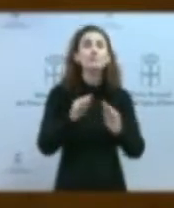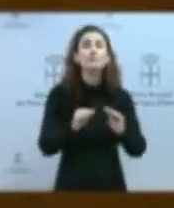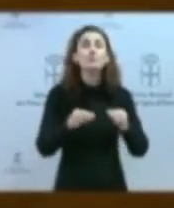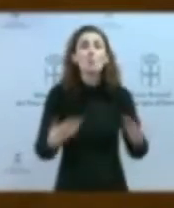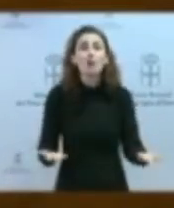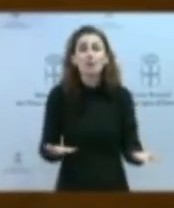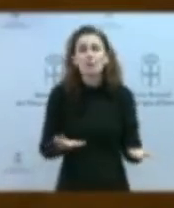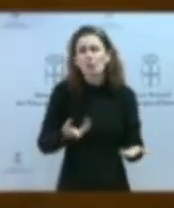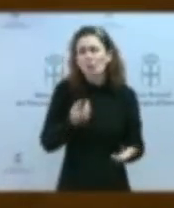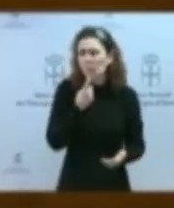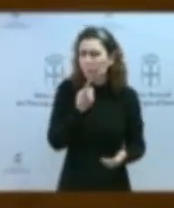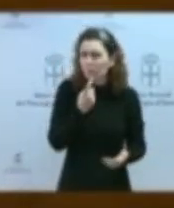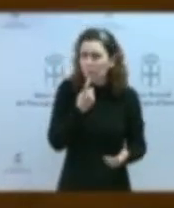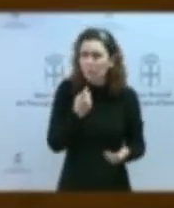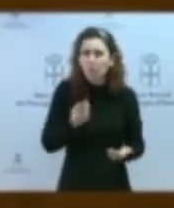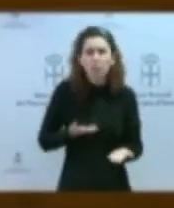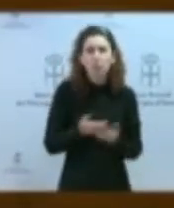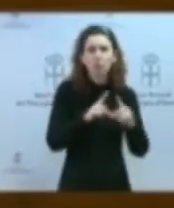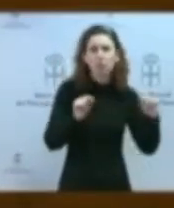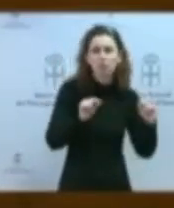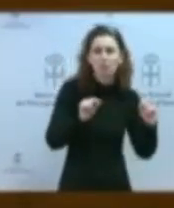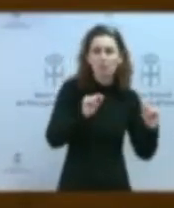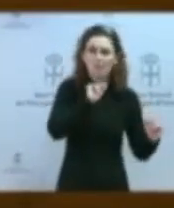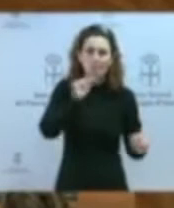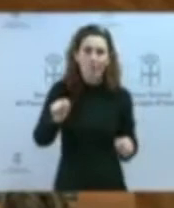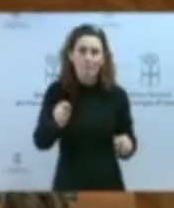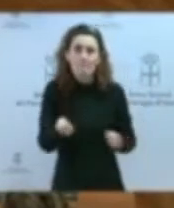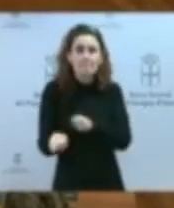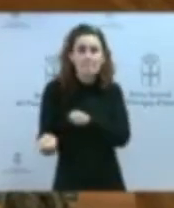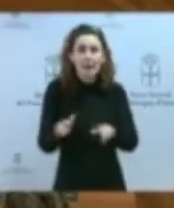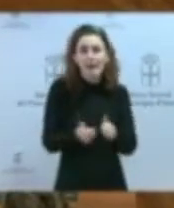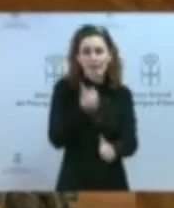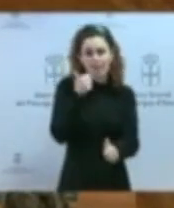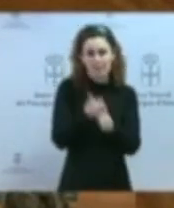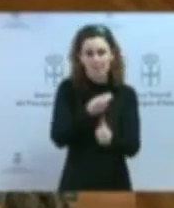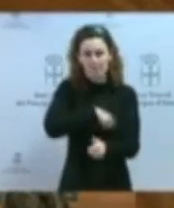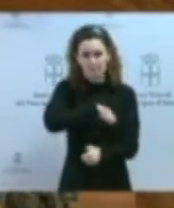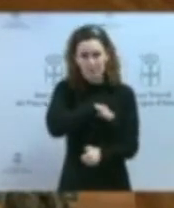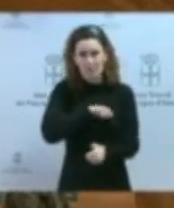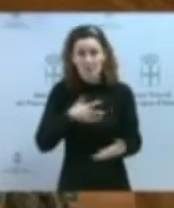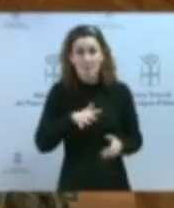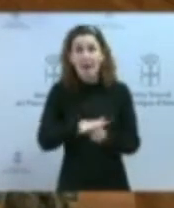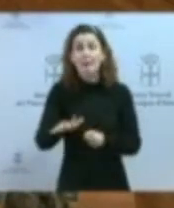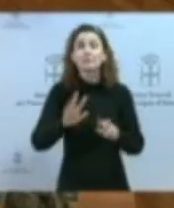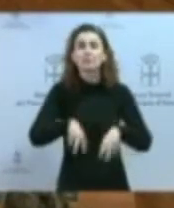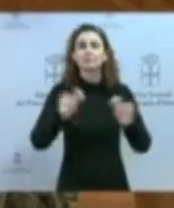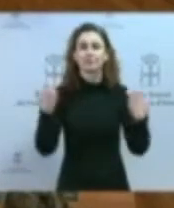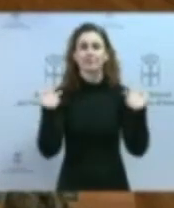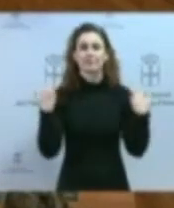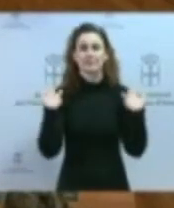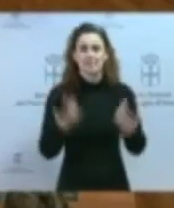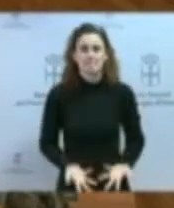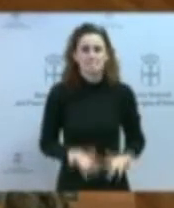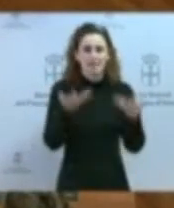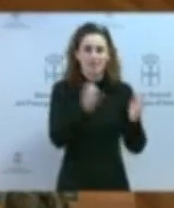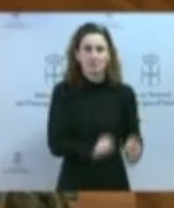replicar un acuerdo similar al que se estaba produciendo a nivel estatal, en materia de reforma fiscal, en materia de incremento de la protección social. Se